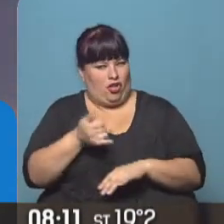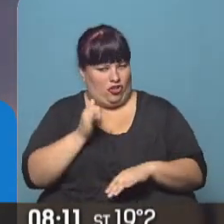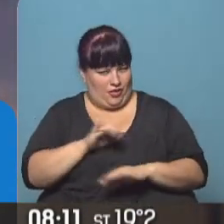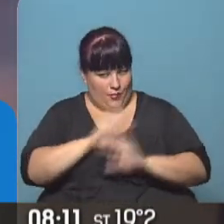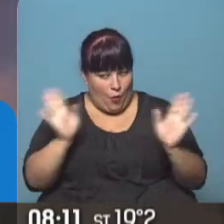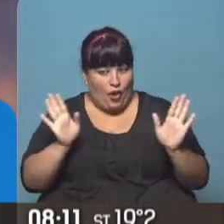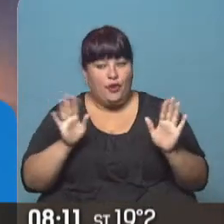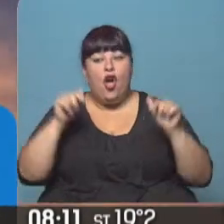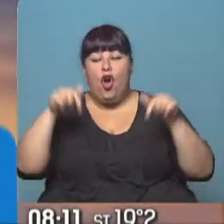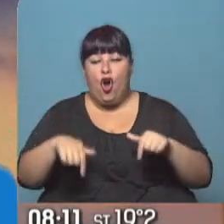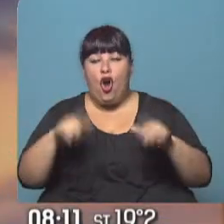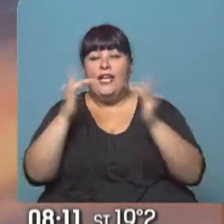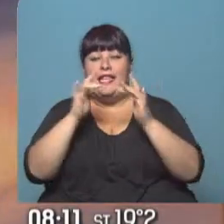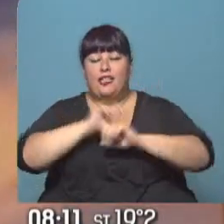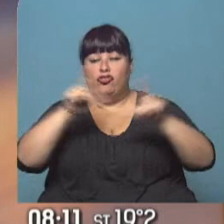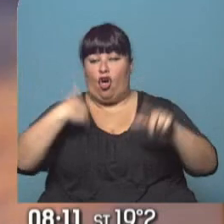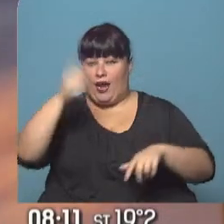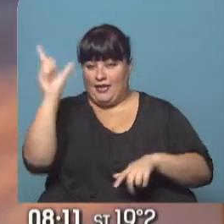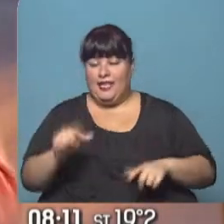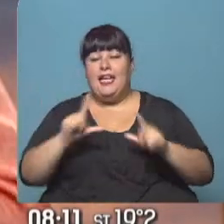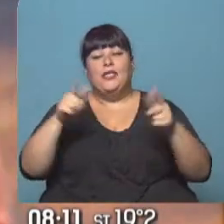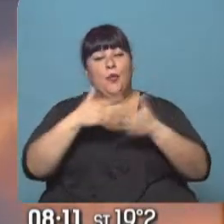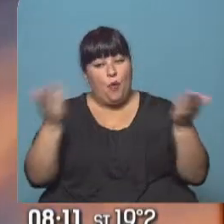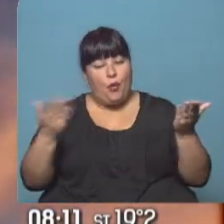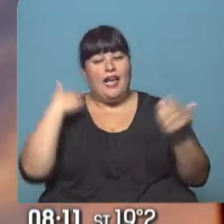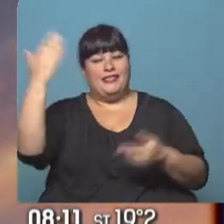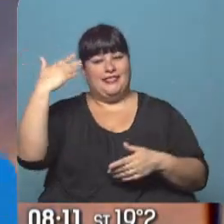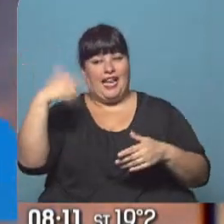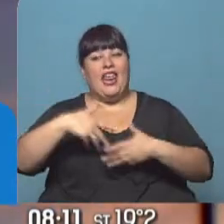Bueno, entonces hoy por streaming para todo el país en la TV pública, la charla por el Día de la Informática.